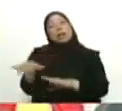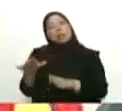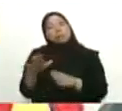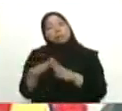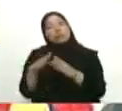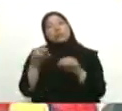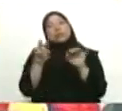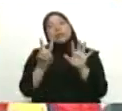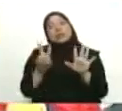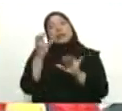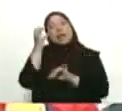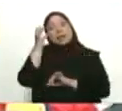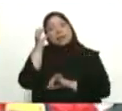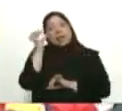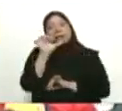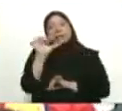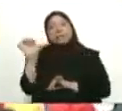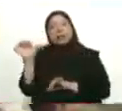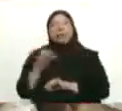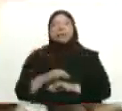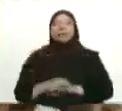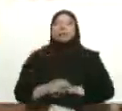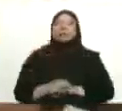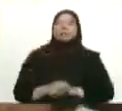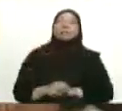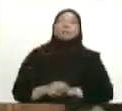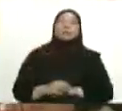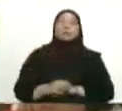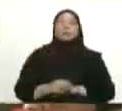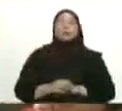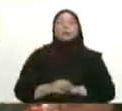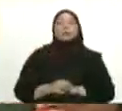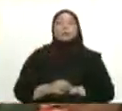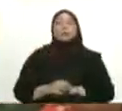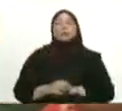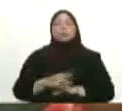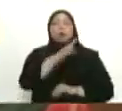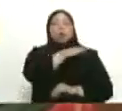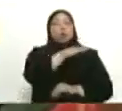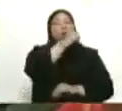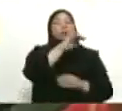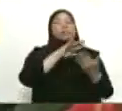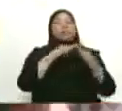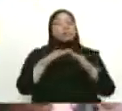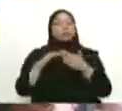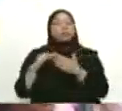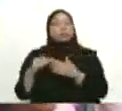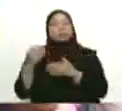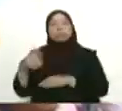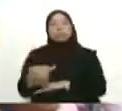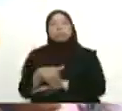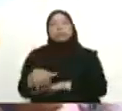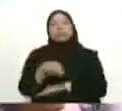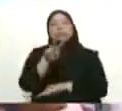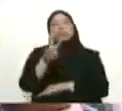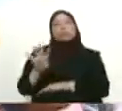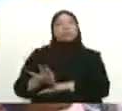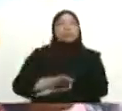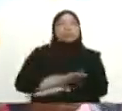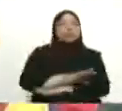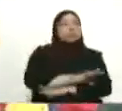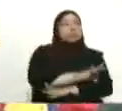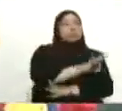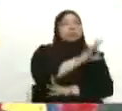los siete días de la semana un jefe de comunidad está en la calle las veinticuatro